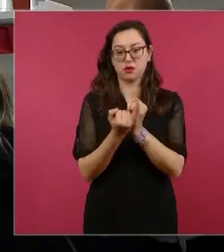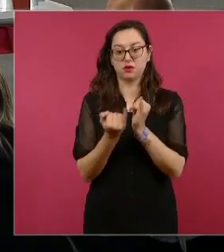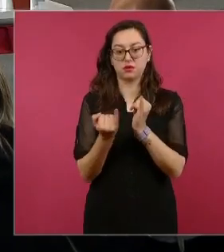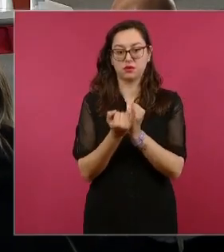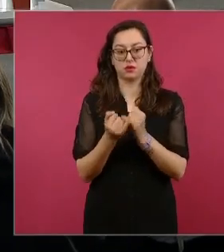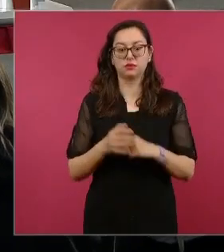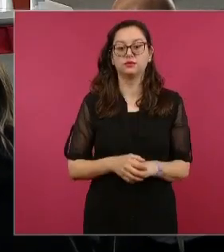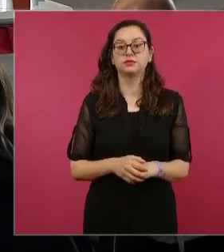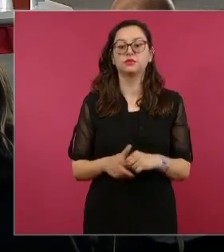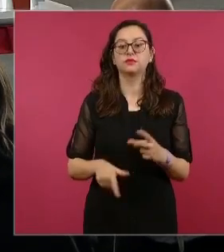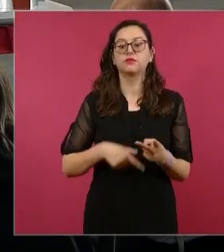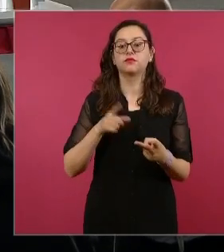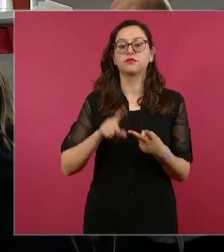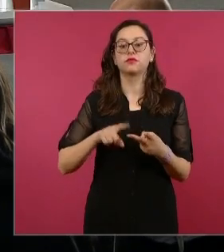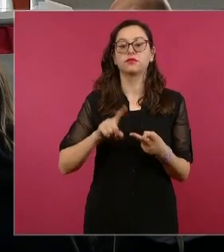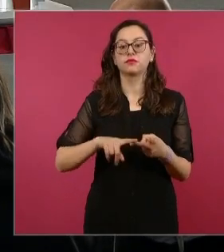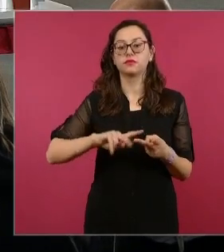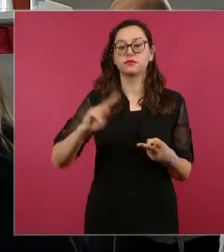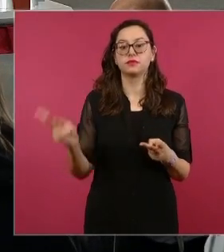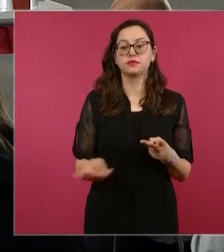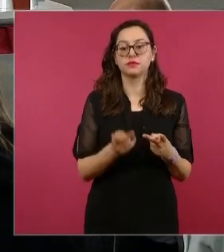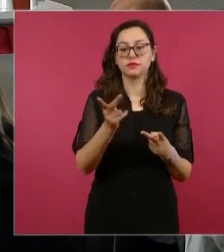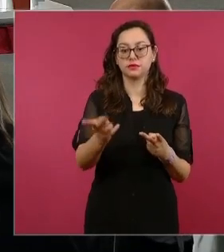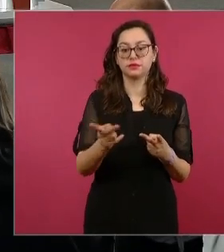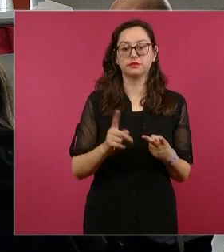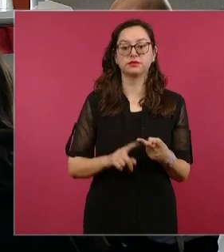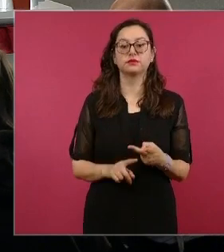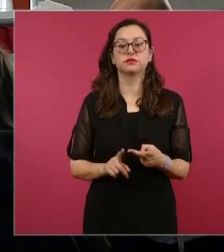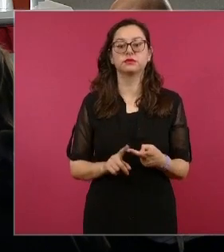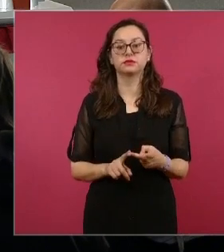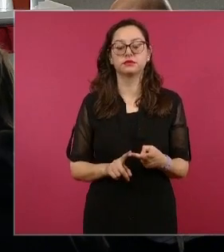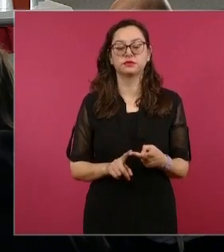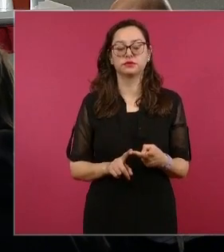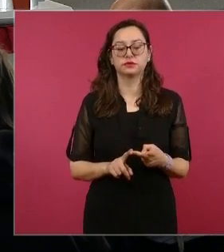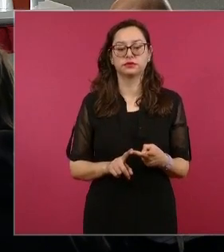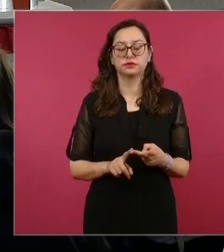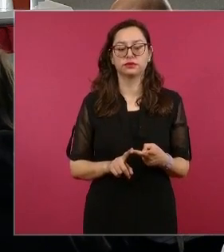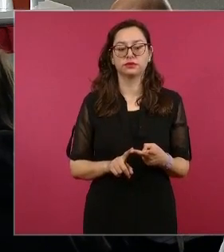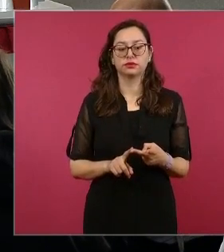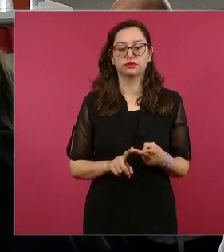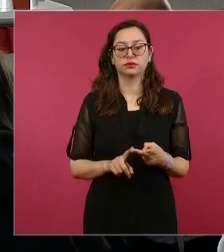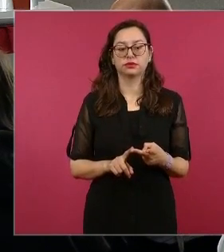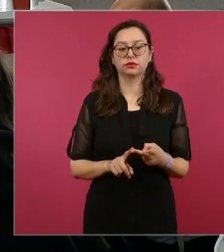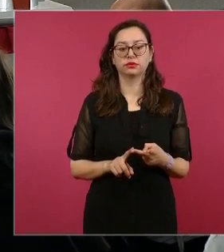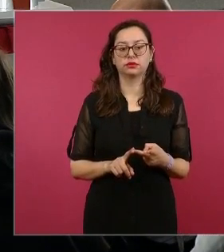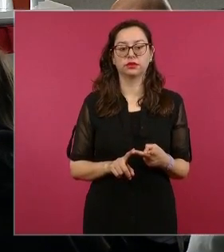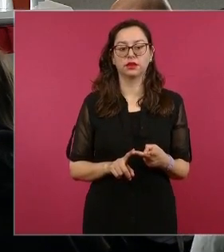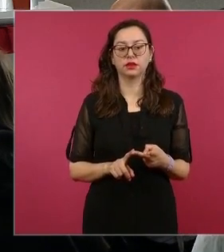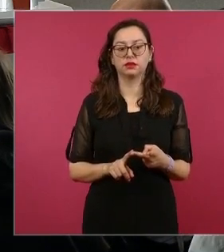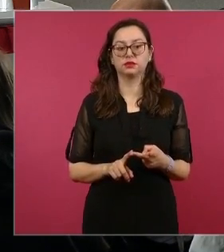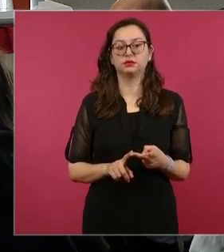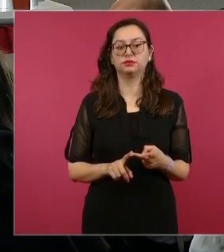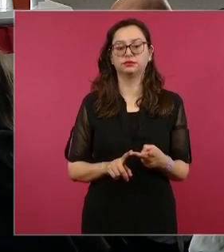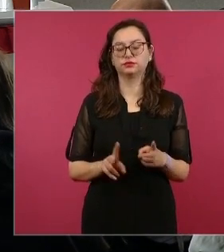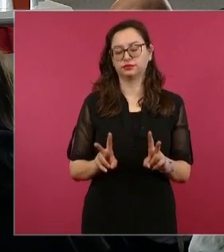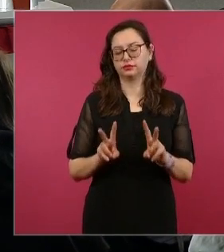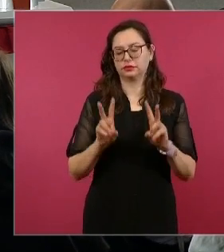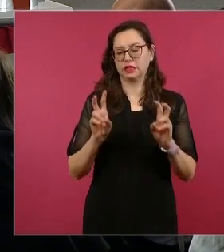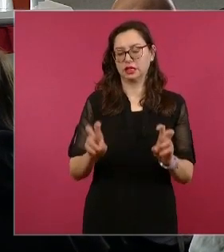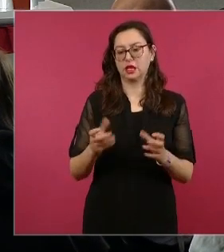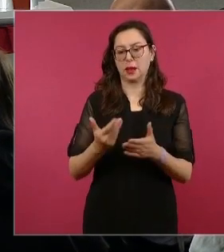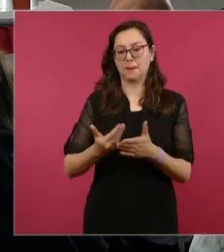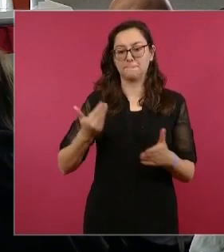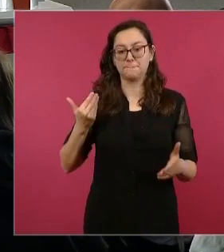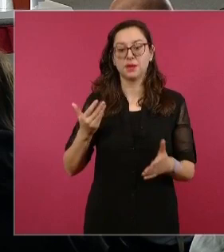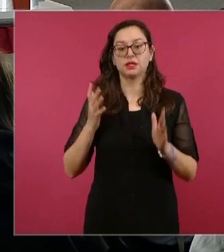Sí, en un segundo tema, presidente, es con respecto a este tema ya ya lo hemos traído aquí a la mañanera con respecto